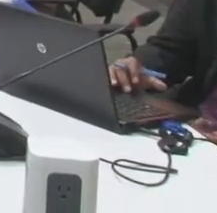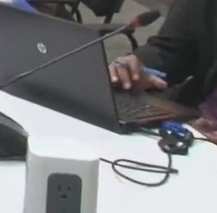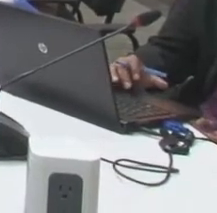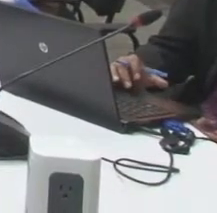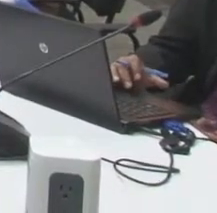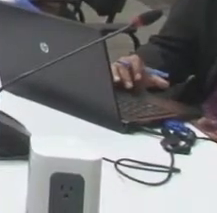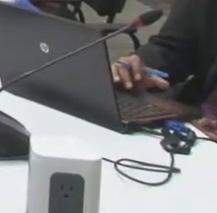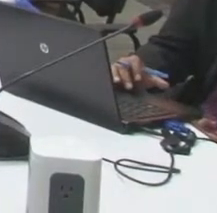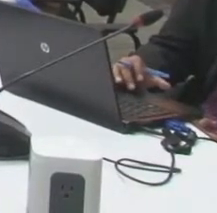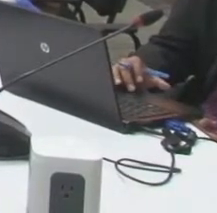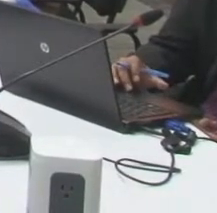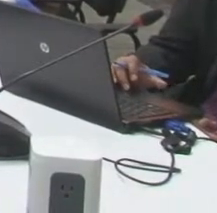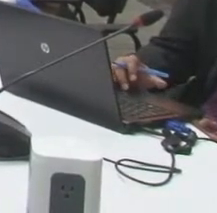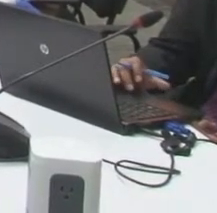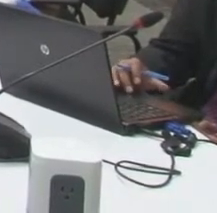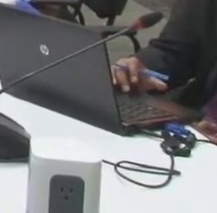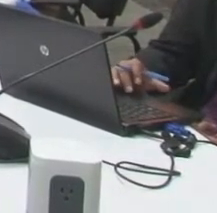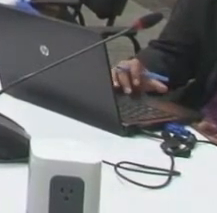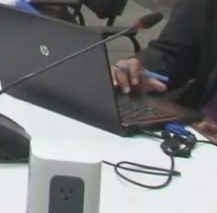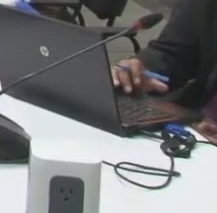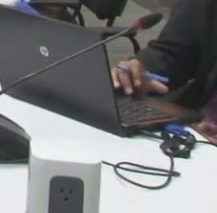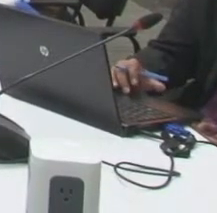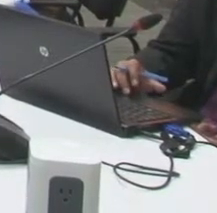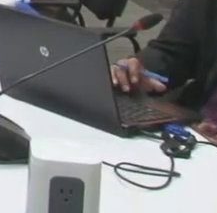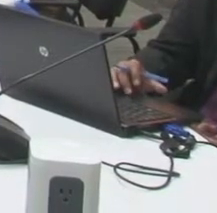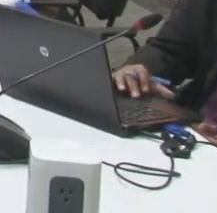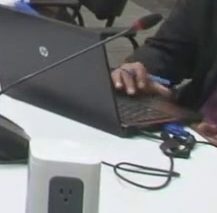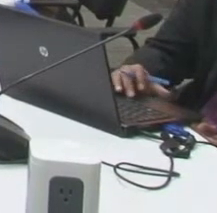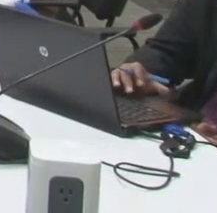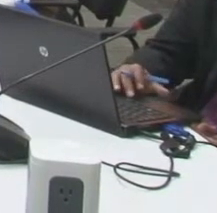estamos refiriendo a la conducta delictiva.